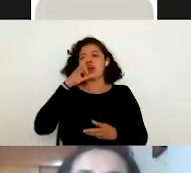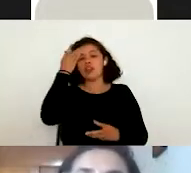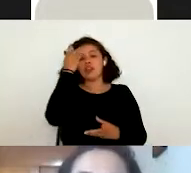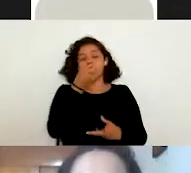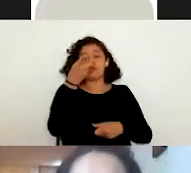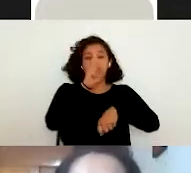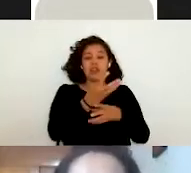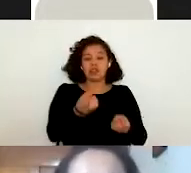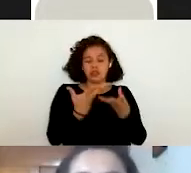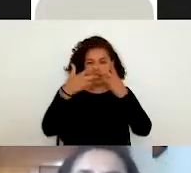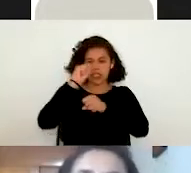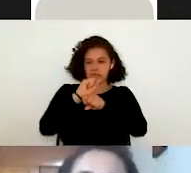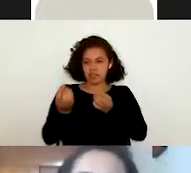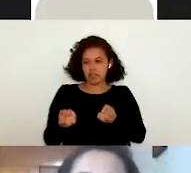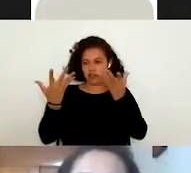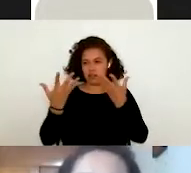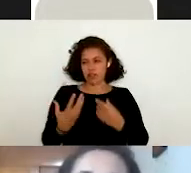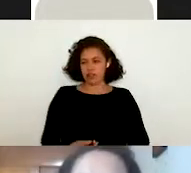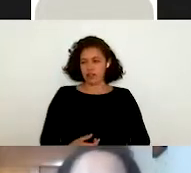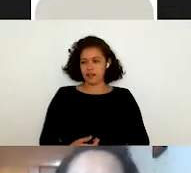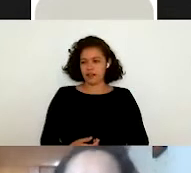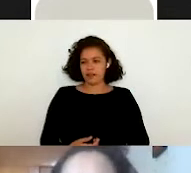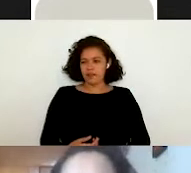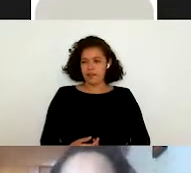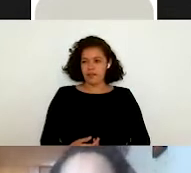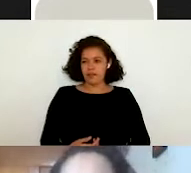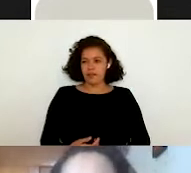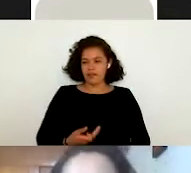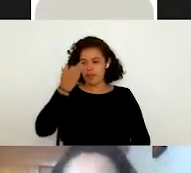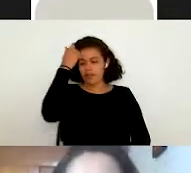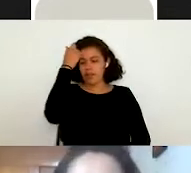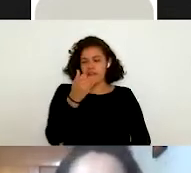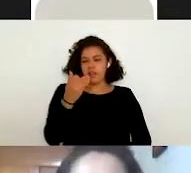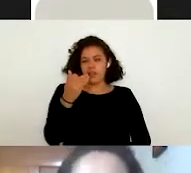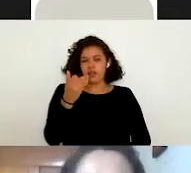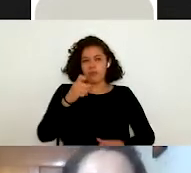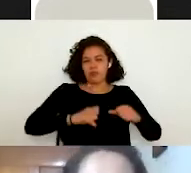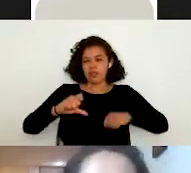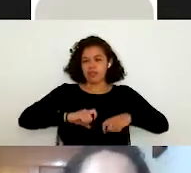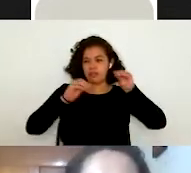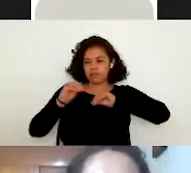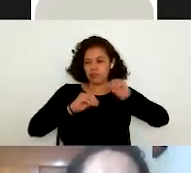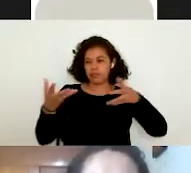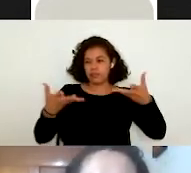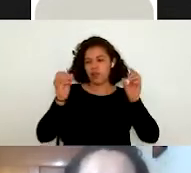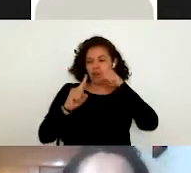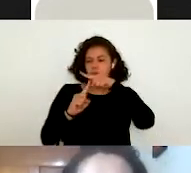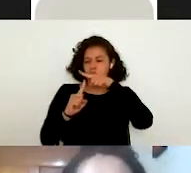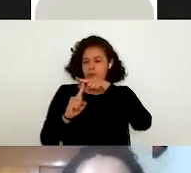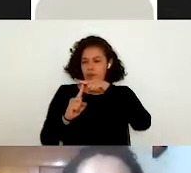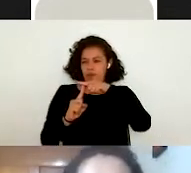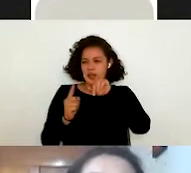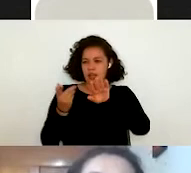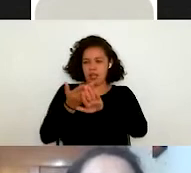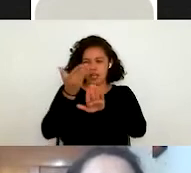días, cuántas semanas se tardarían en realizar las actividades o tareas previstas,